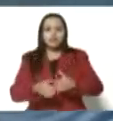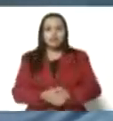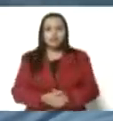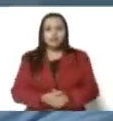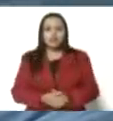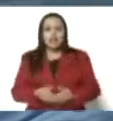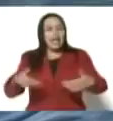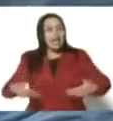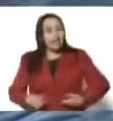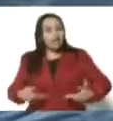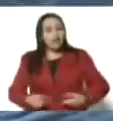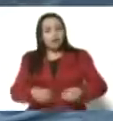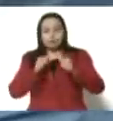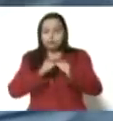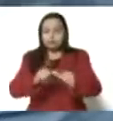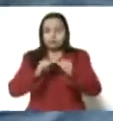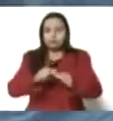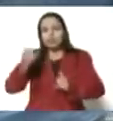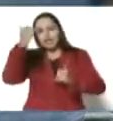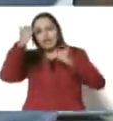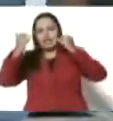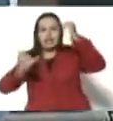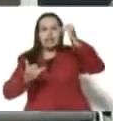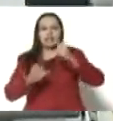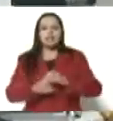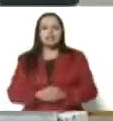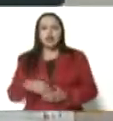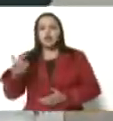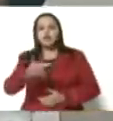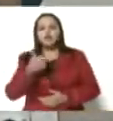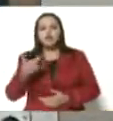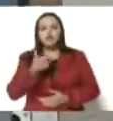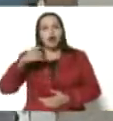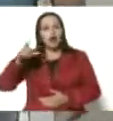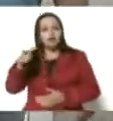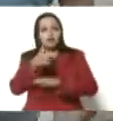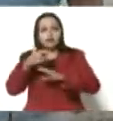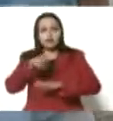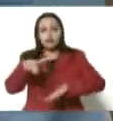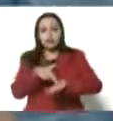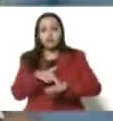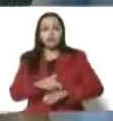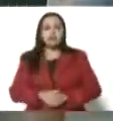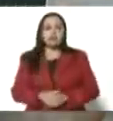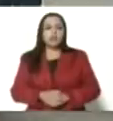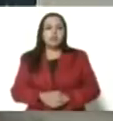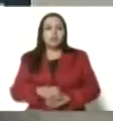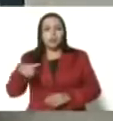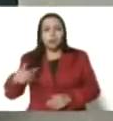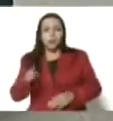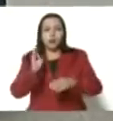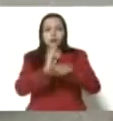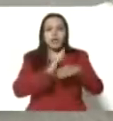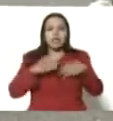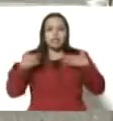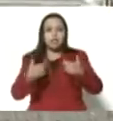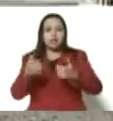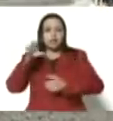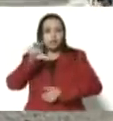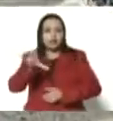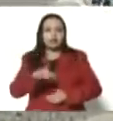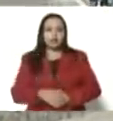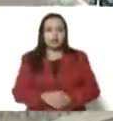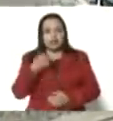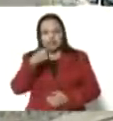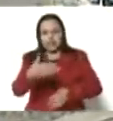los esfuerzos y las iniciativas que busca el Estado venezolano para garantizar la salud de nuestro país. Les